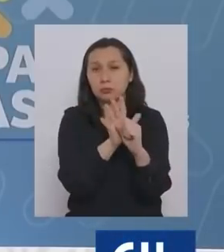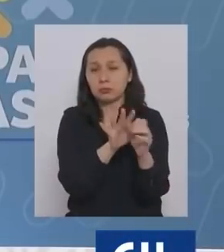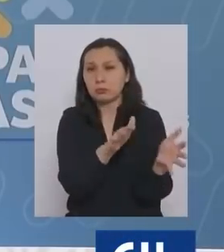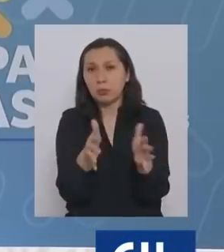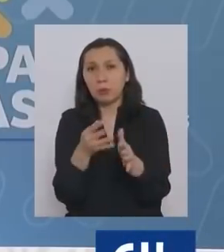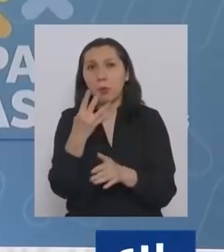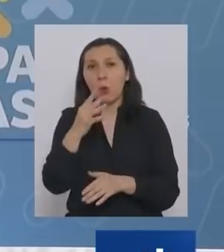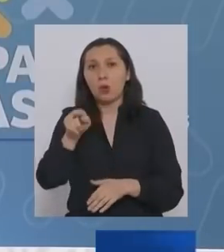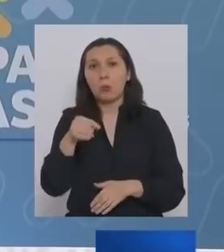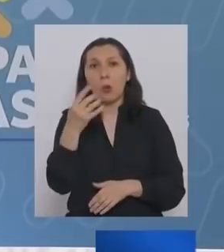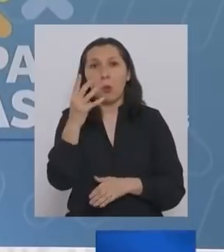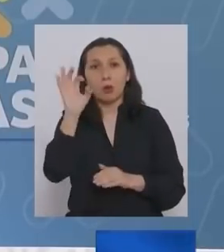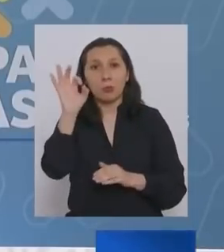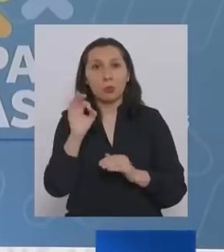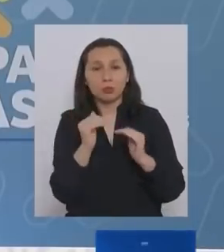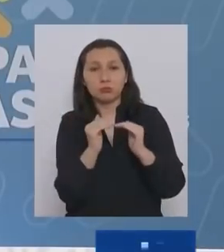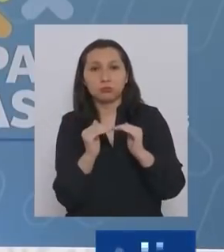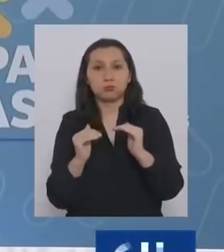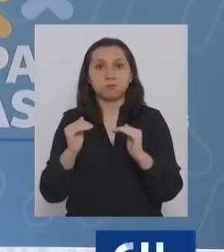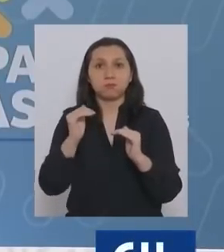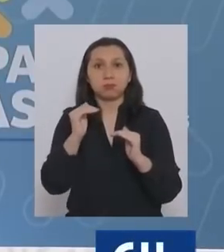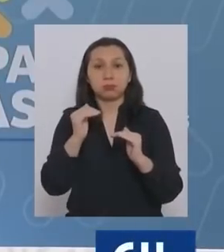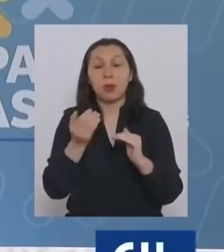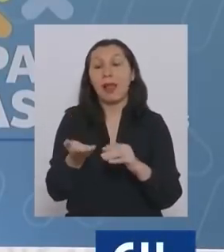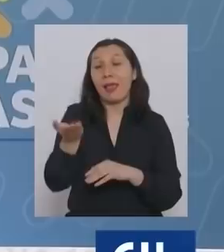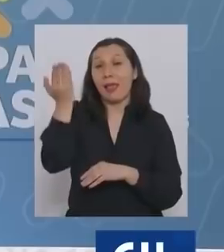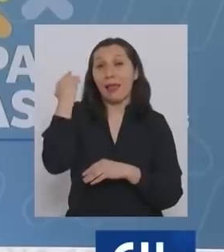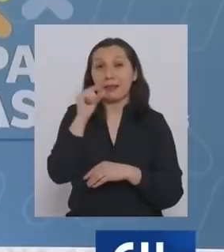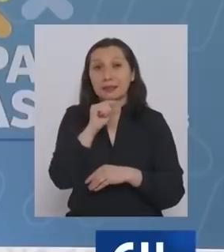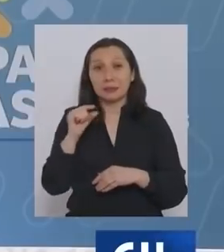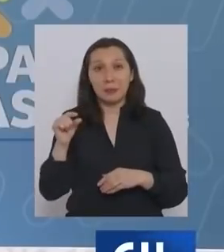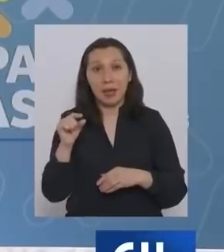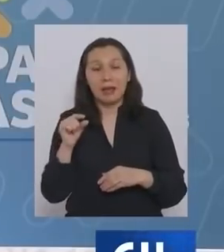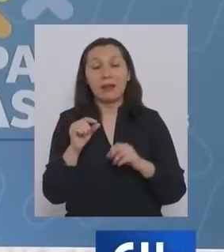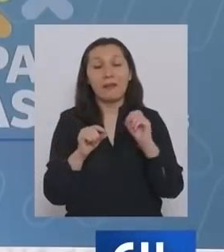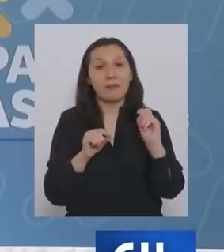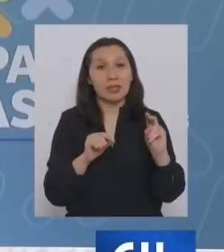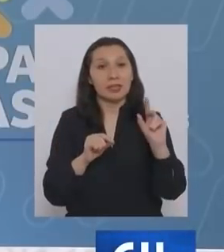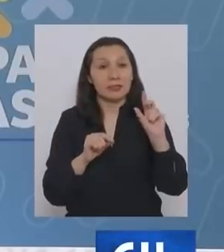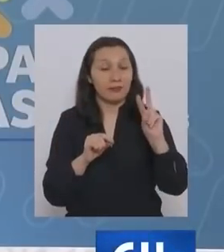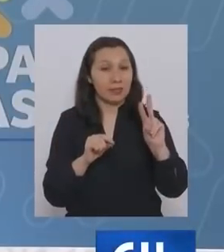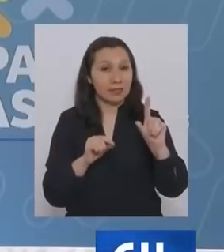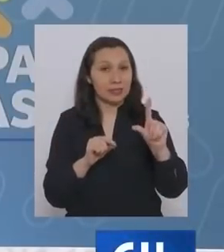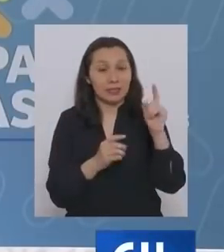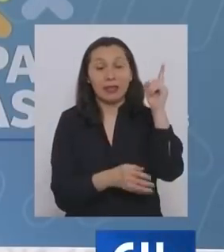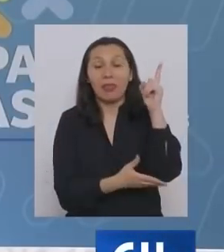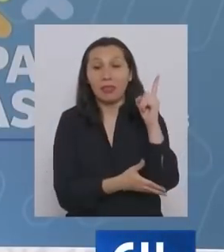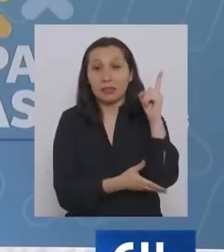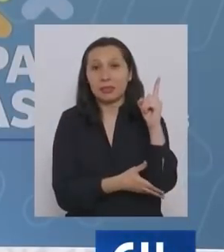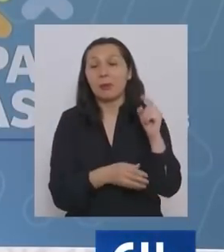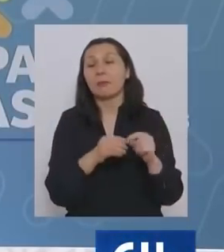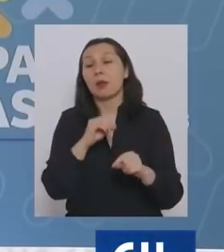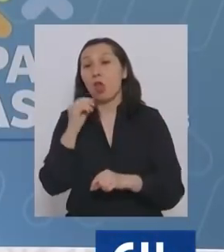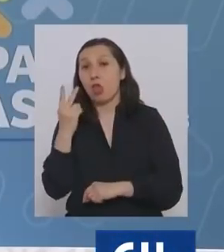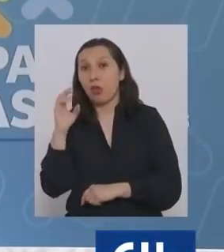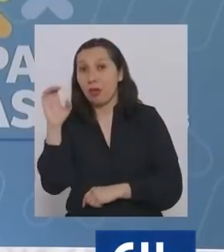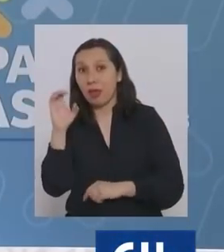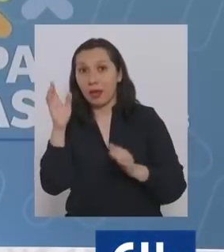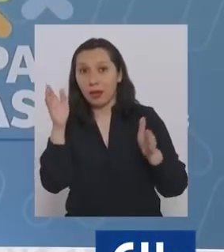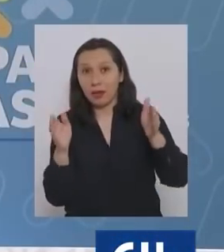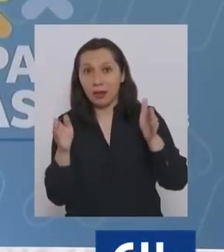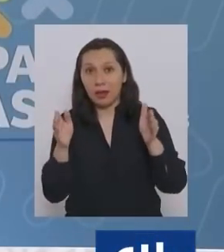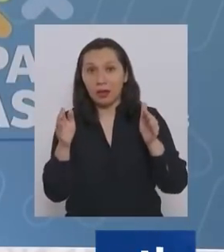de 4.4% y la anterior a esa, es decir, entre el 27 de diciembre y el 2 de enero, el